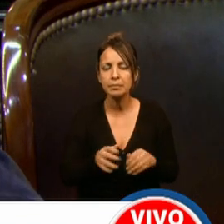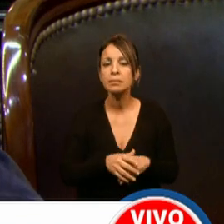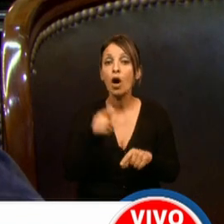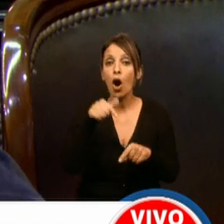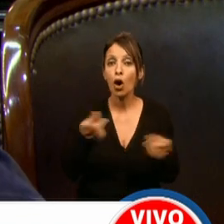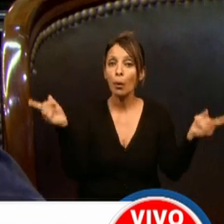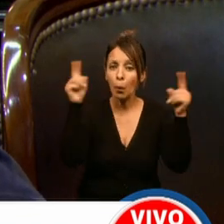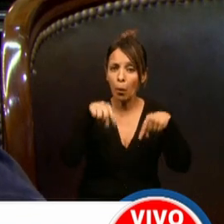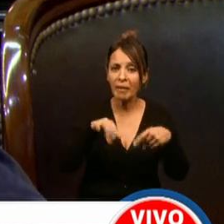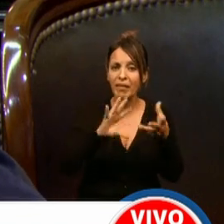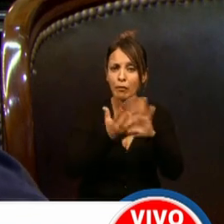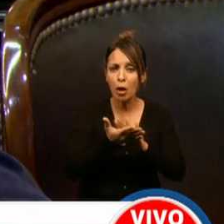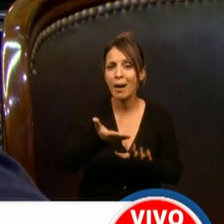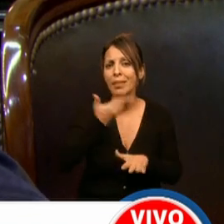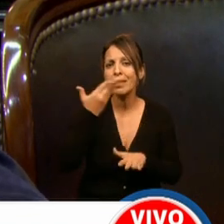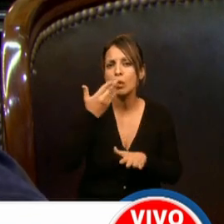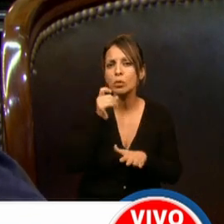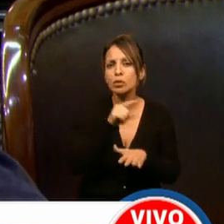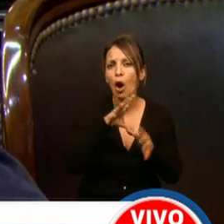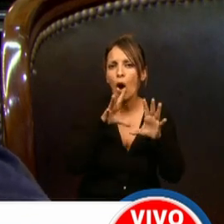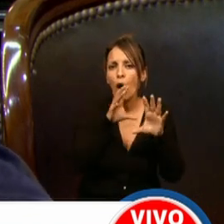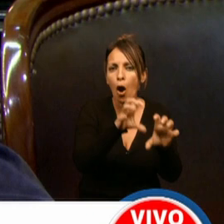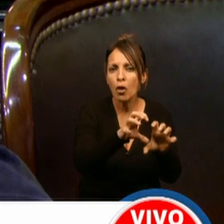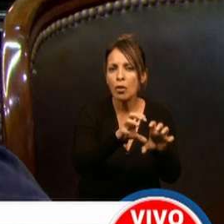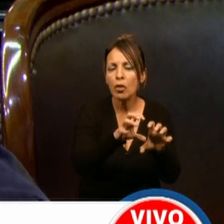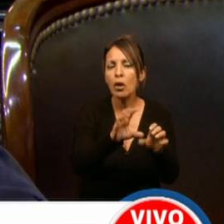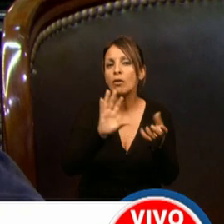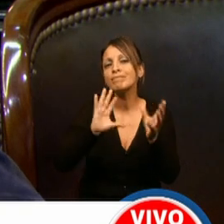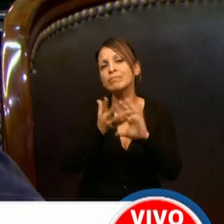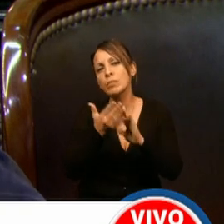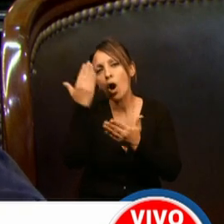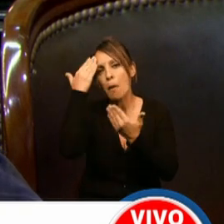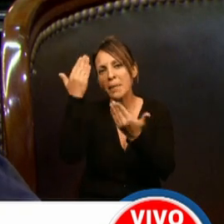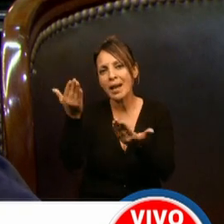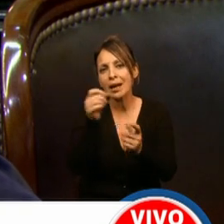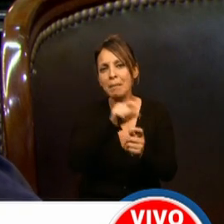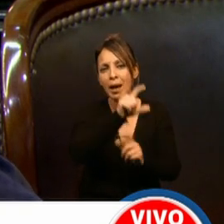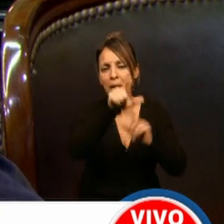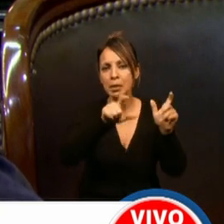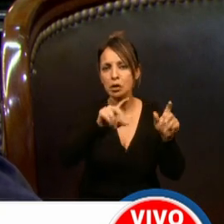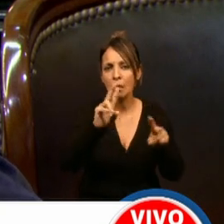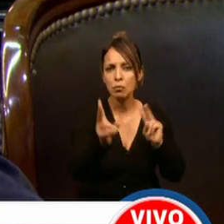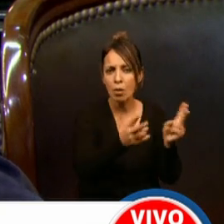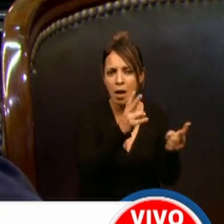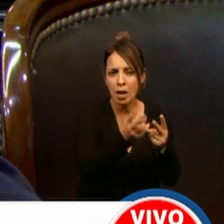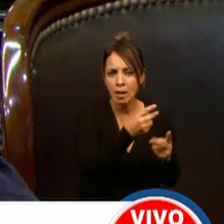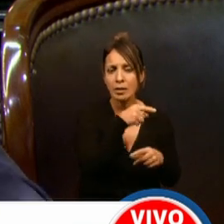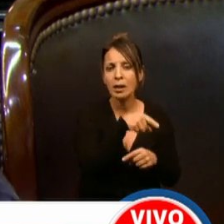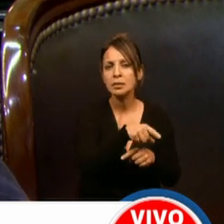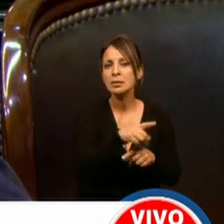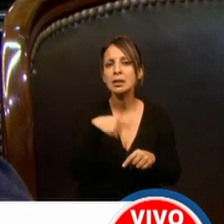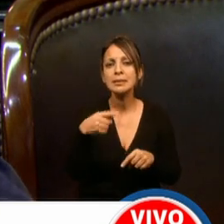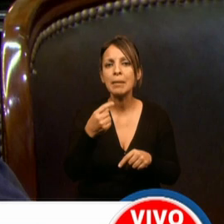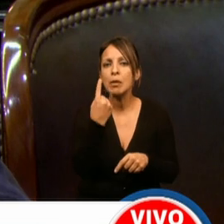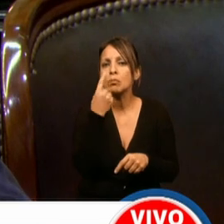discursos del odio la gran victoria el gran homenaje que le hacemos a esos fusilados es cada vez que un